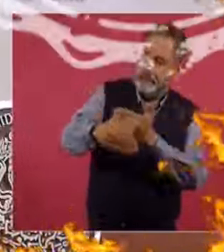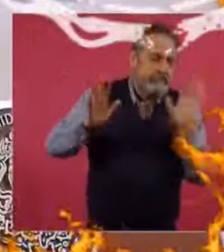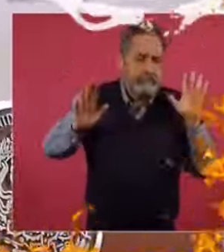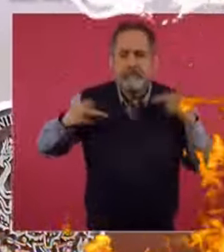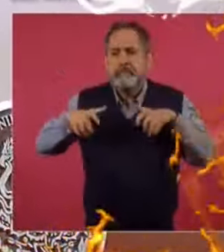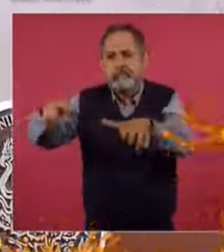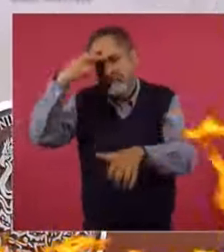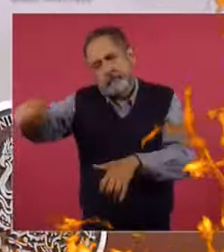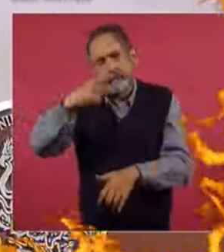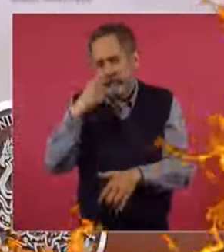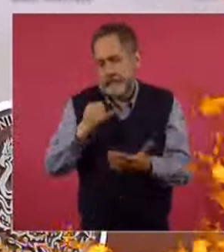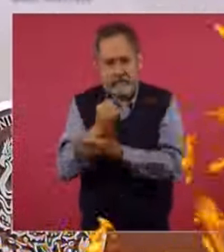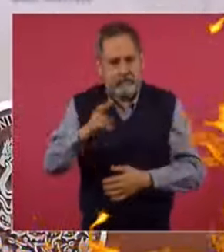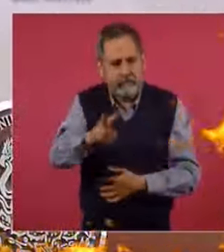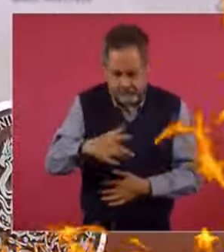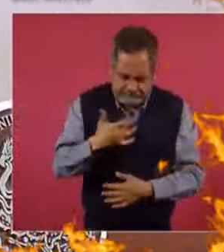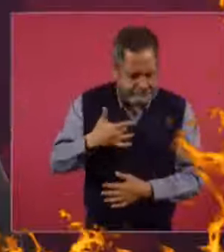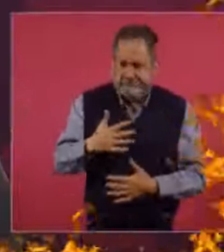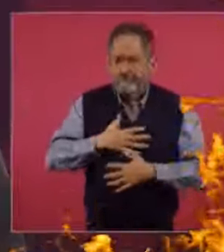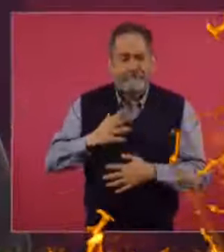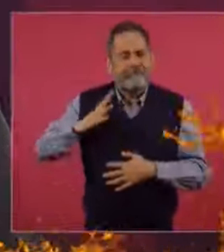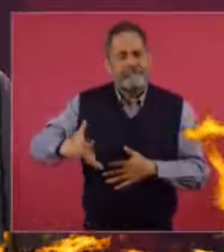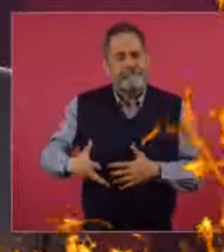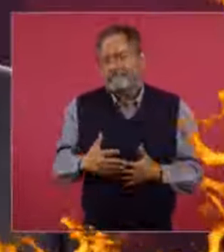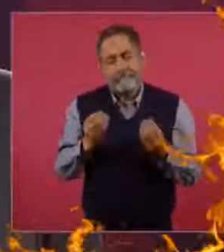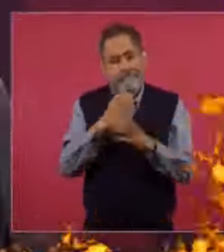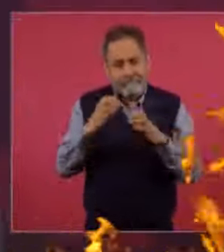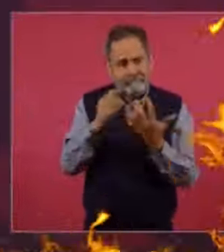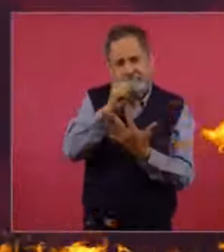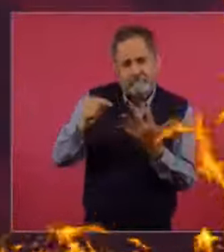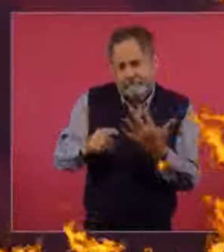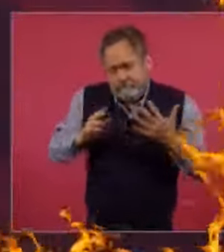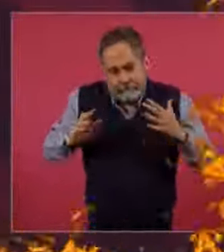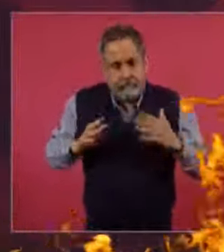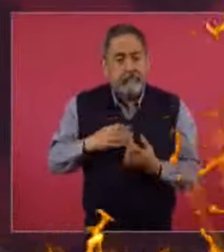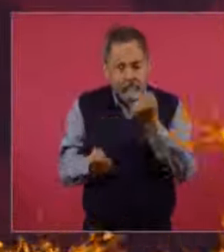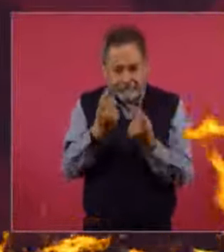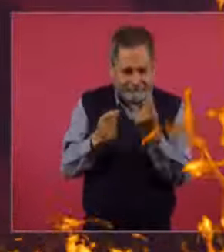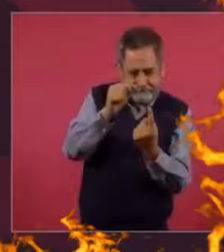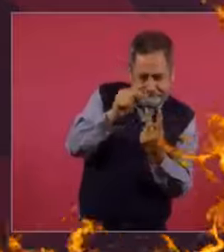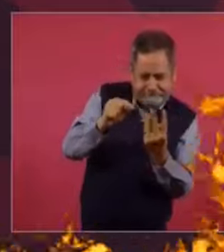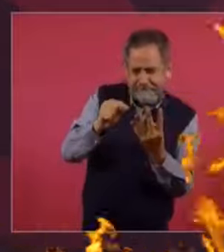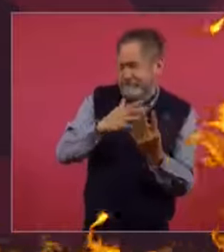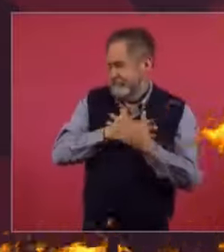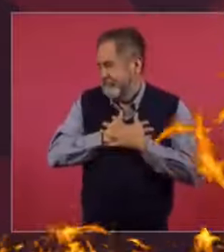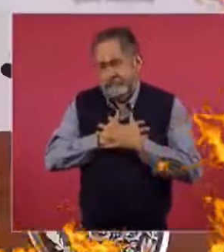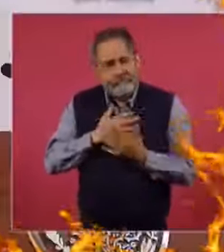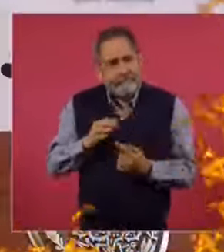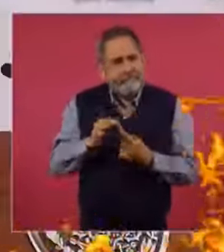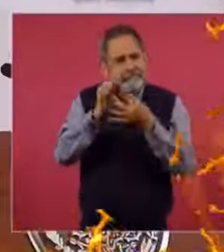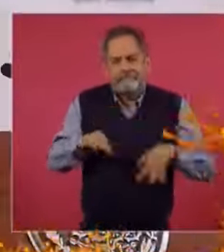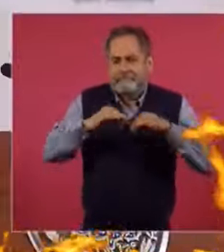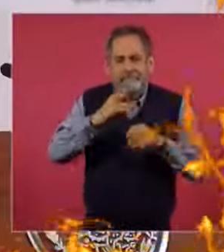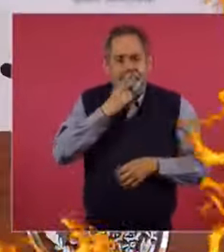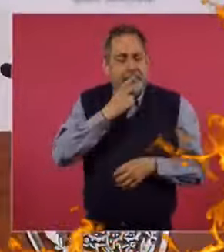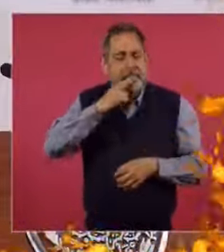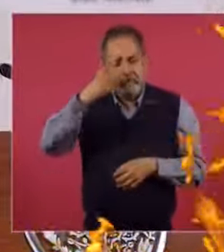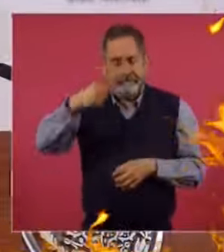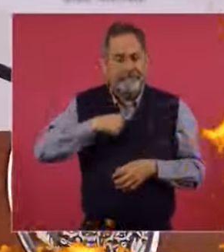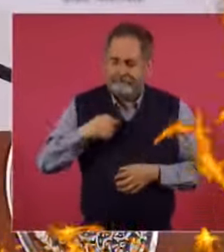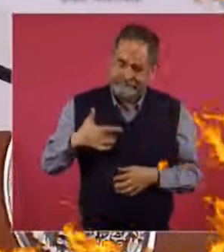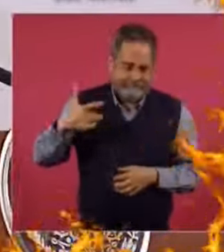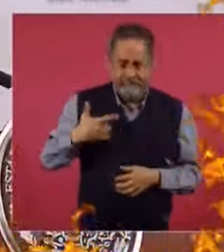decirles que me siento pues muy orgulloso de varias cosas, pero hay algunas en especial que son las que